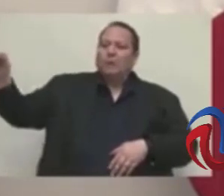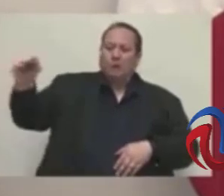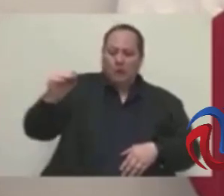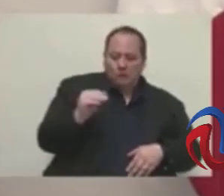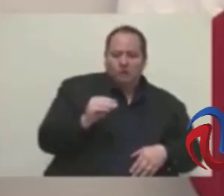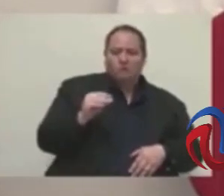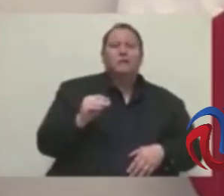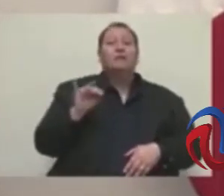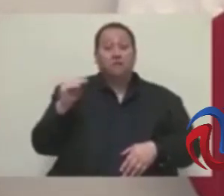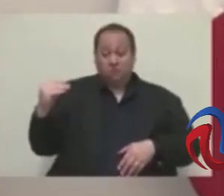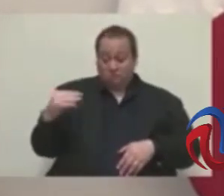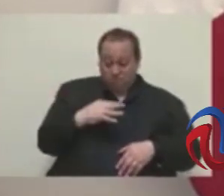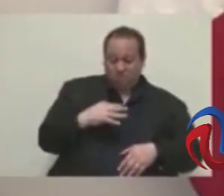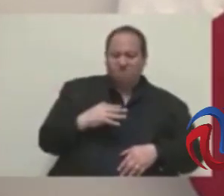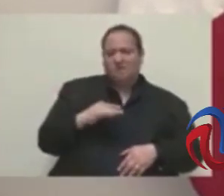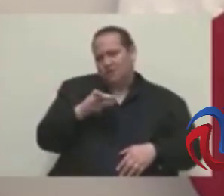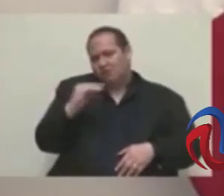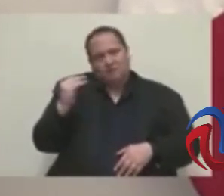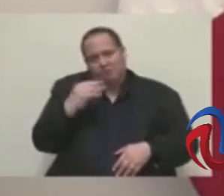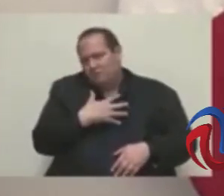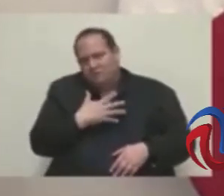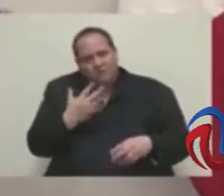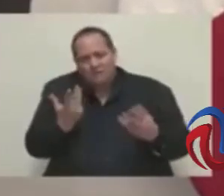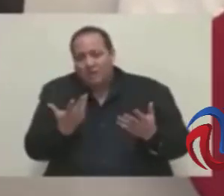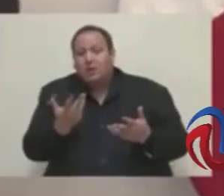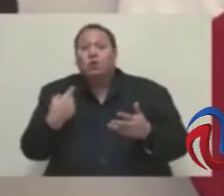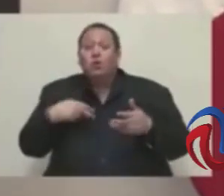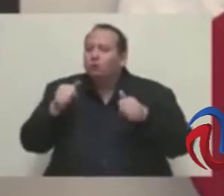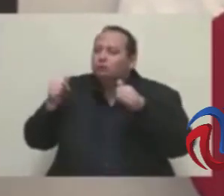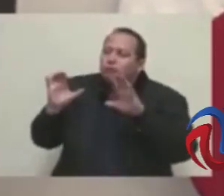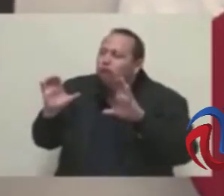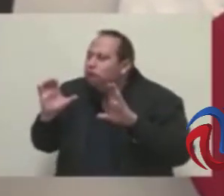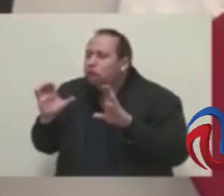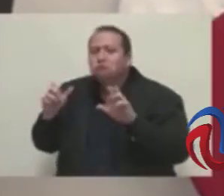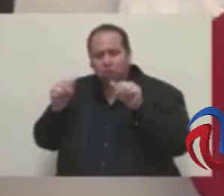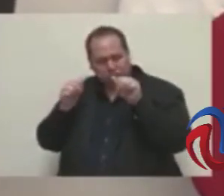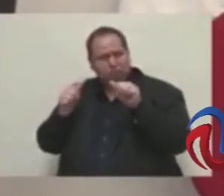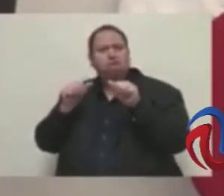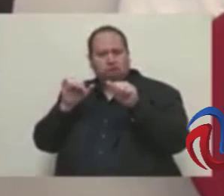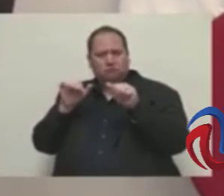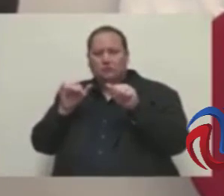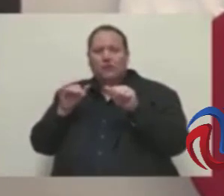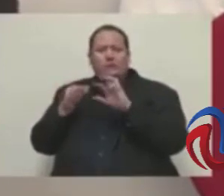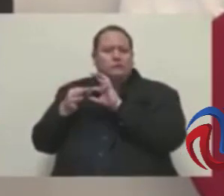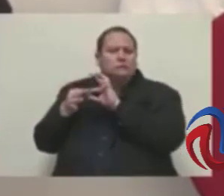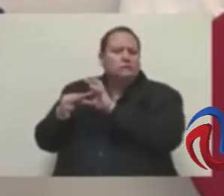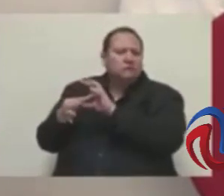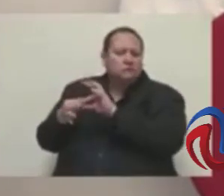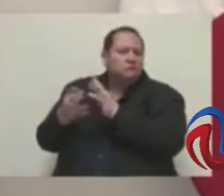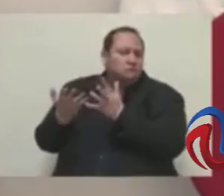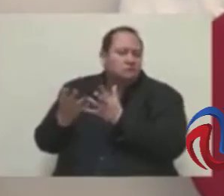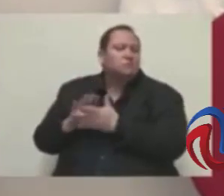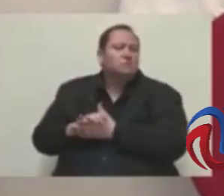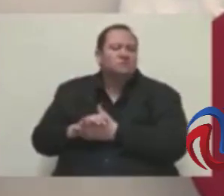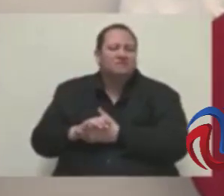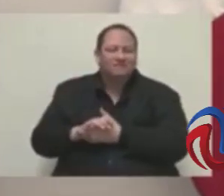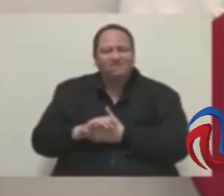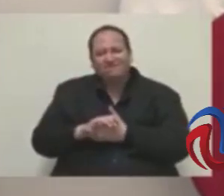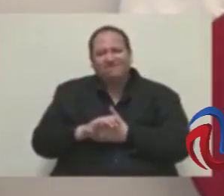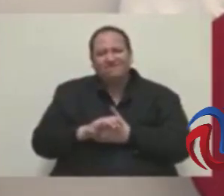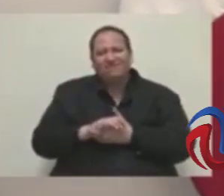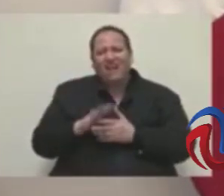repercute si si nos repercute cosa más de que estamos atentos estamos atentos en la misma coordinación que tenemos este a nivel